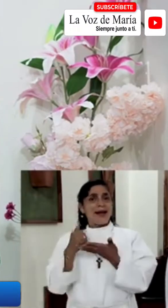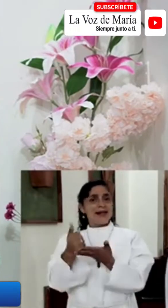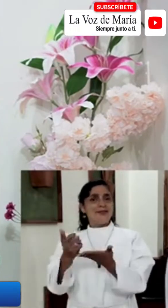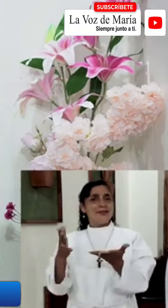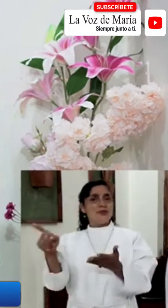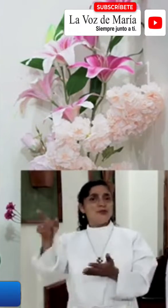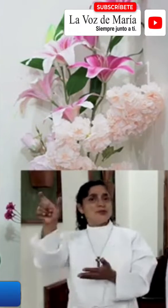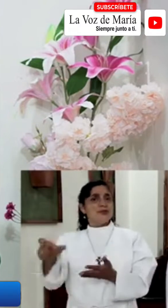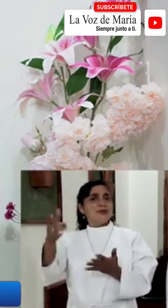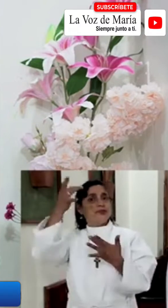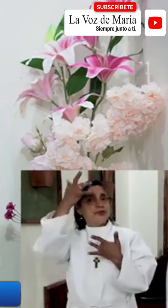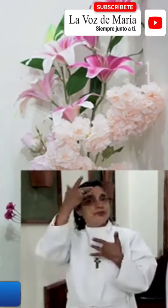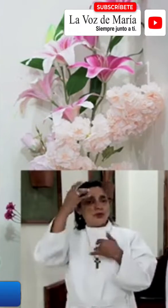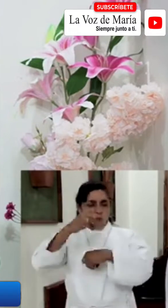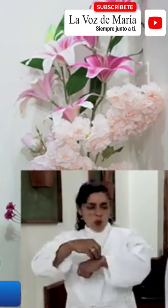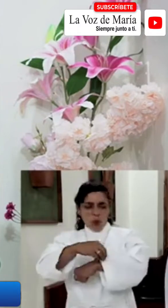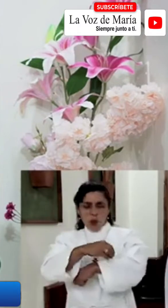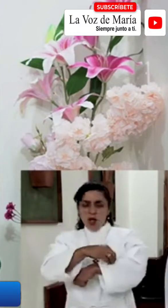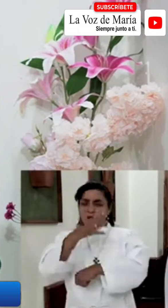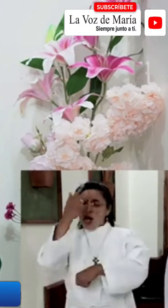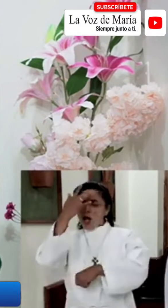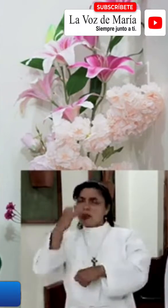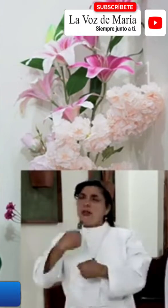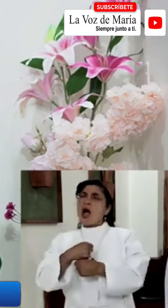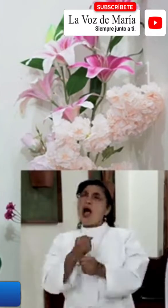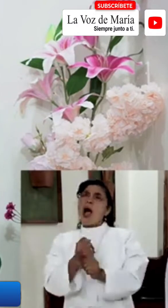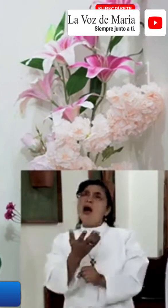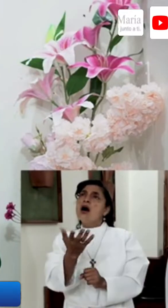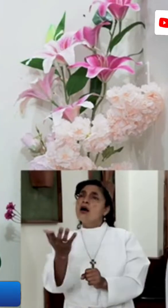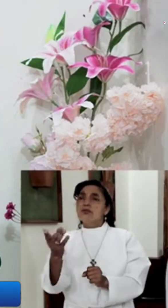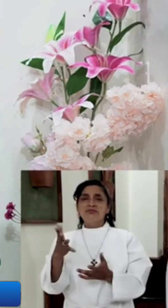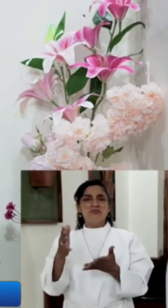un enfermo, alguien que sentía hambre,